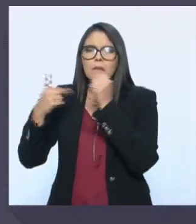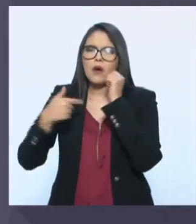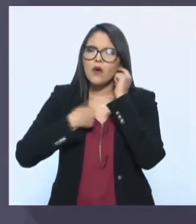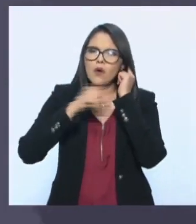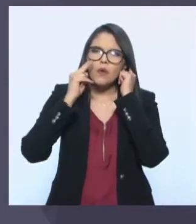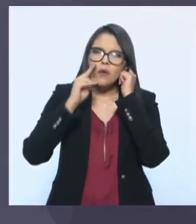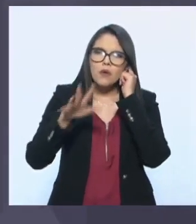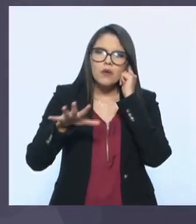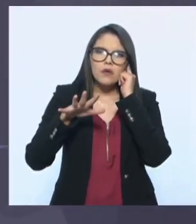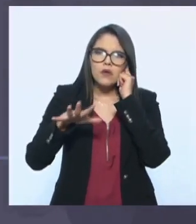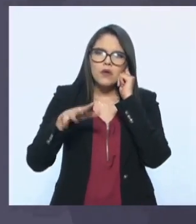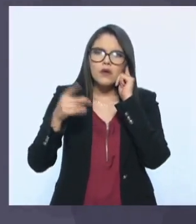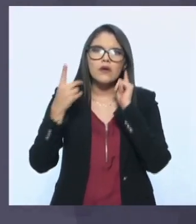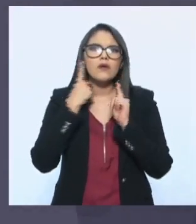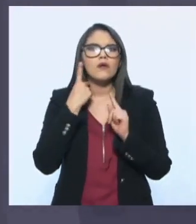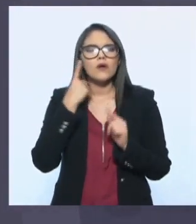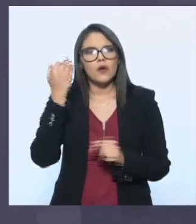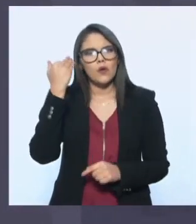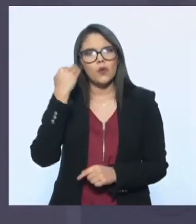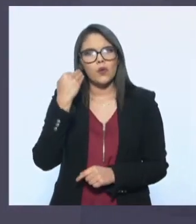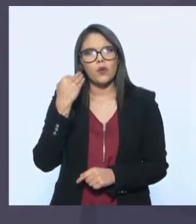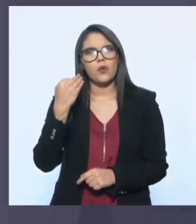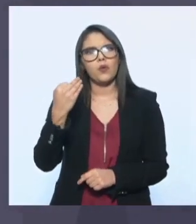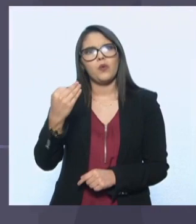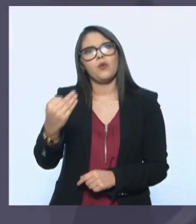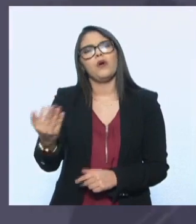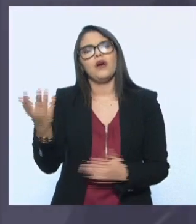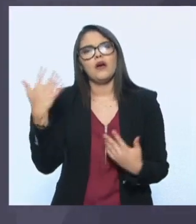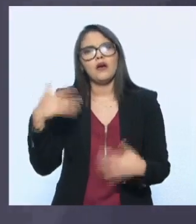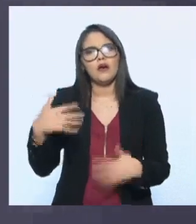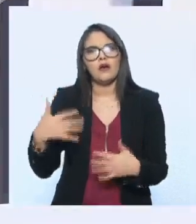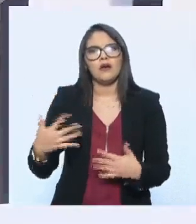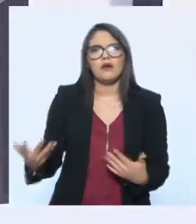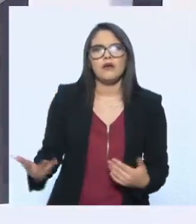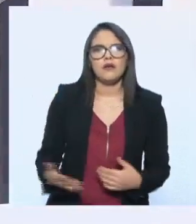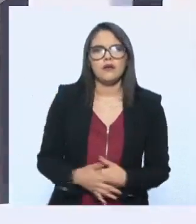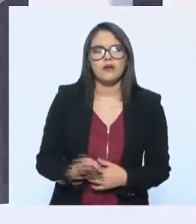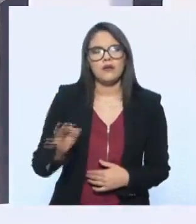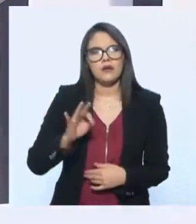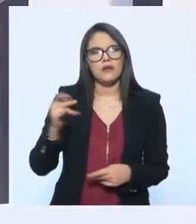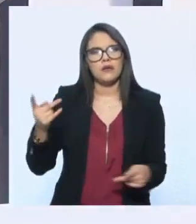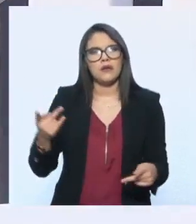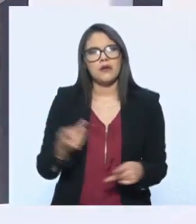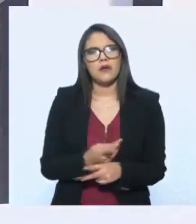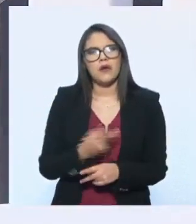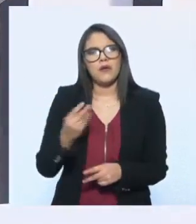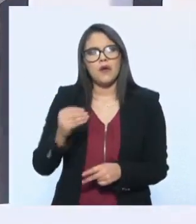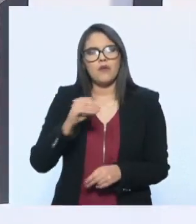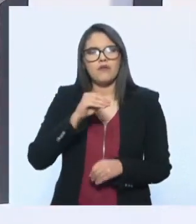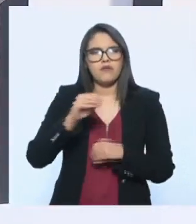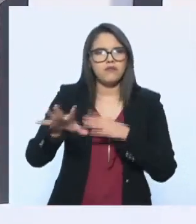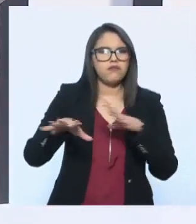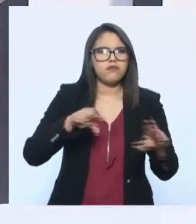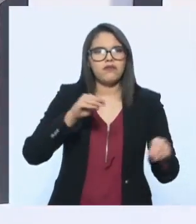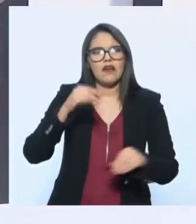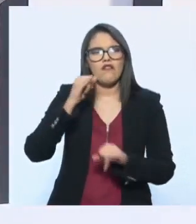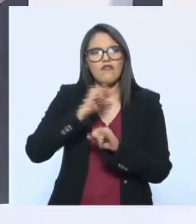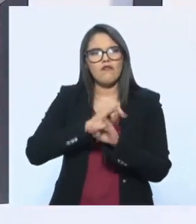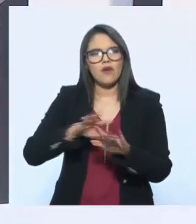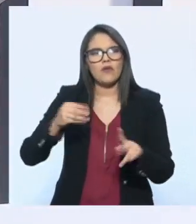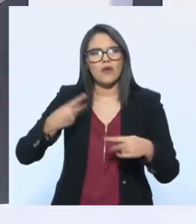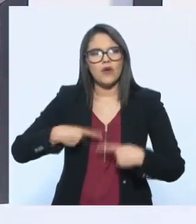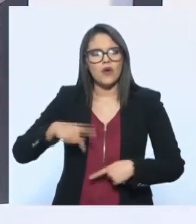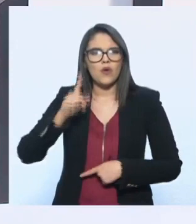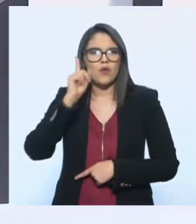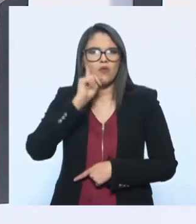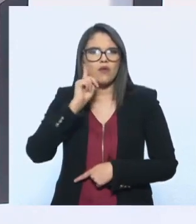los diputados se tardaron mucho. Yo creo que si no hubiera salido esta ola de información y este despertar de muchas